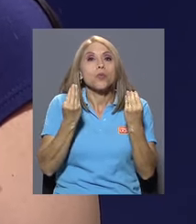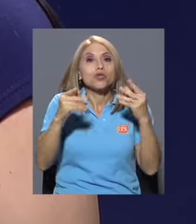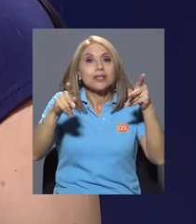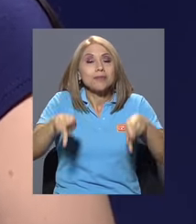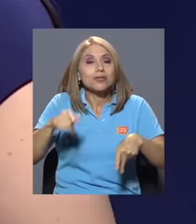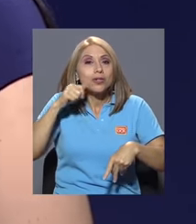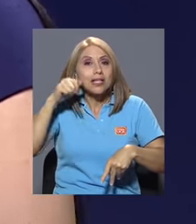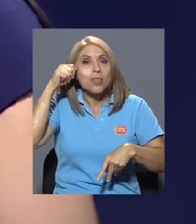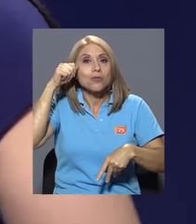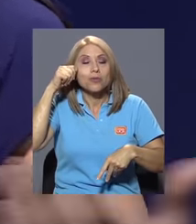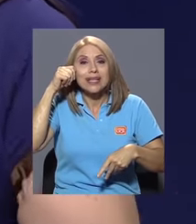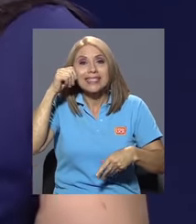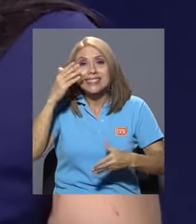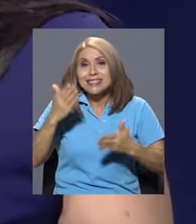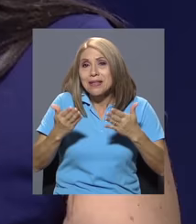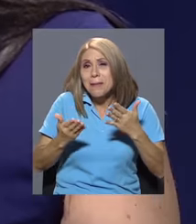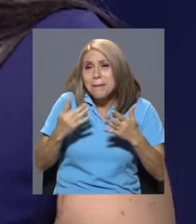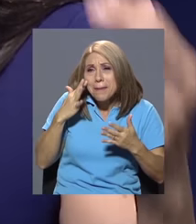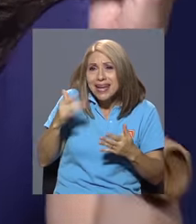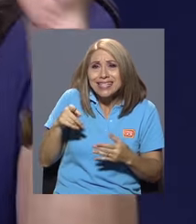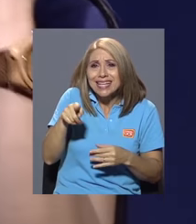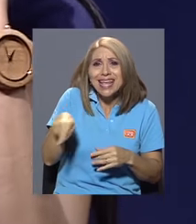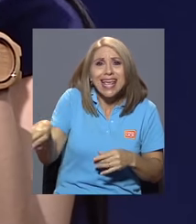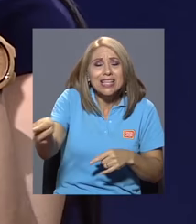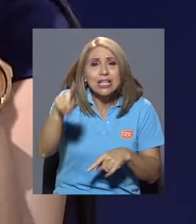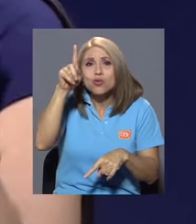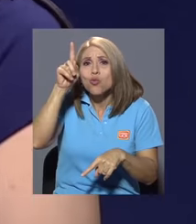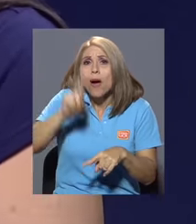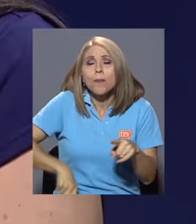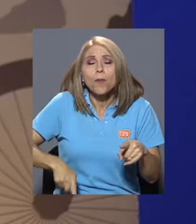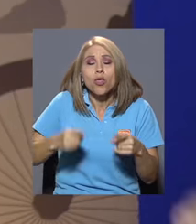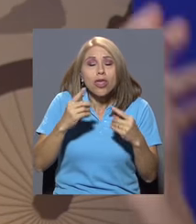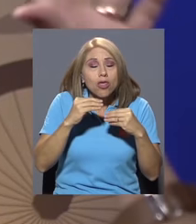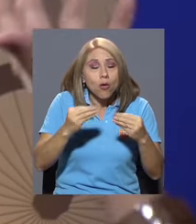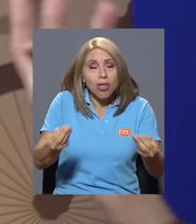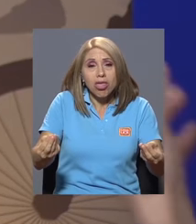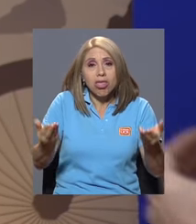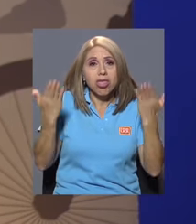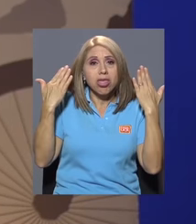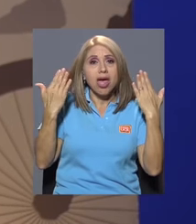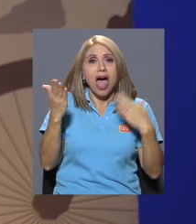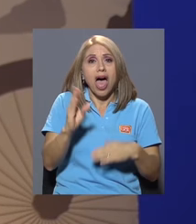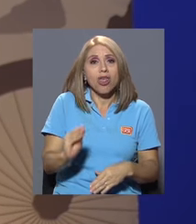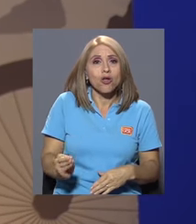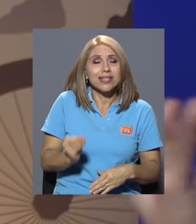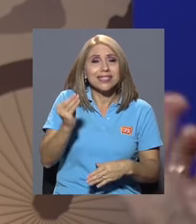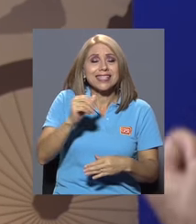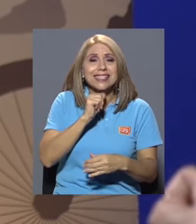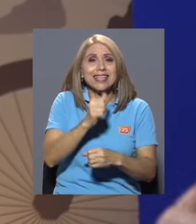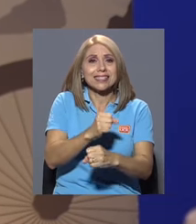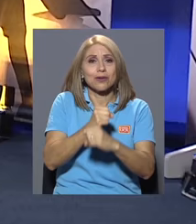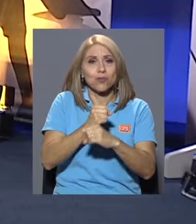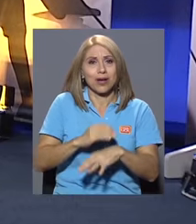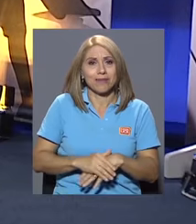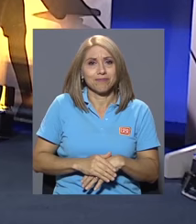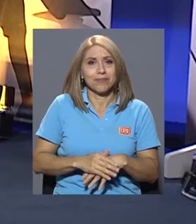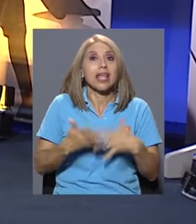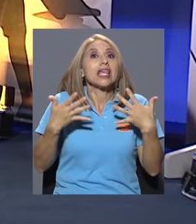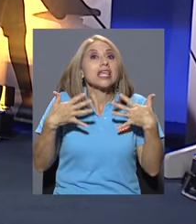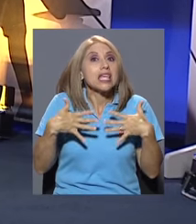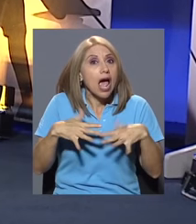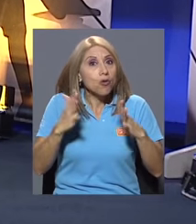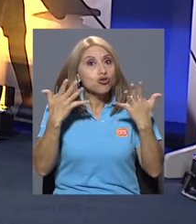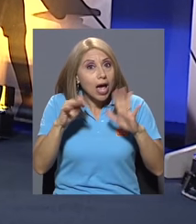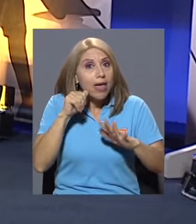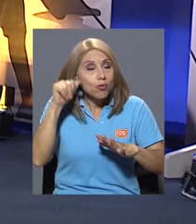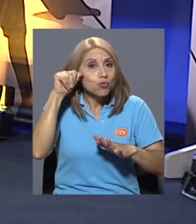esa, parece como que no han podido dejar atrás esa adolescencia esa insegura, y aún adultos, aún con trabajo,